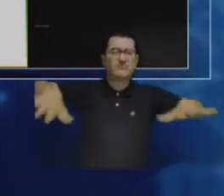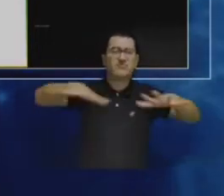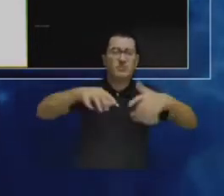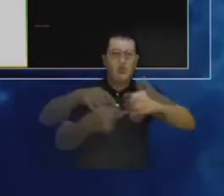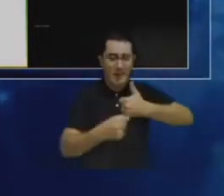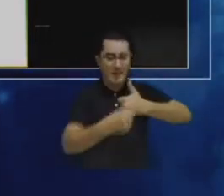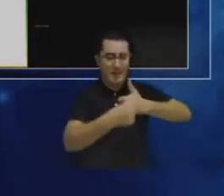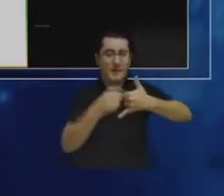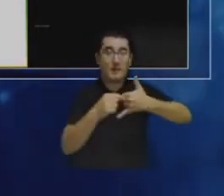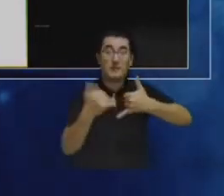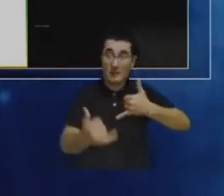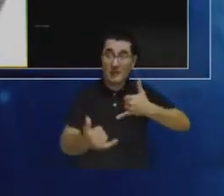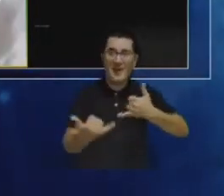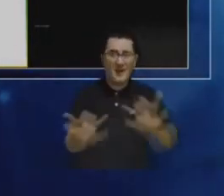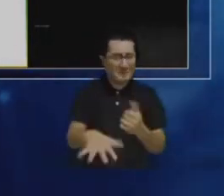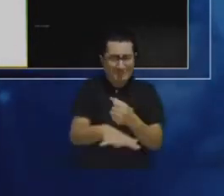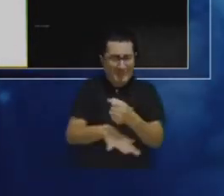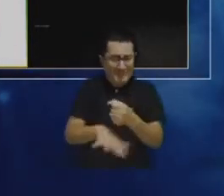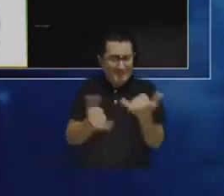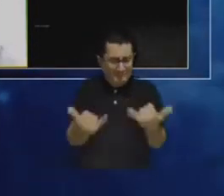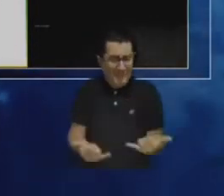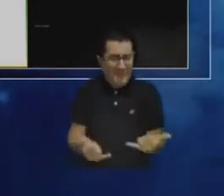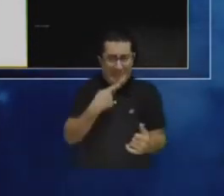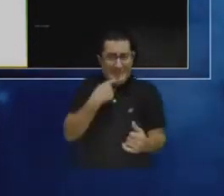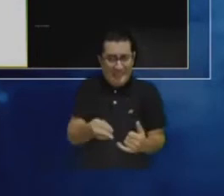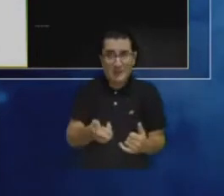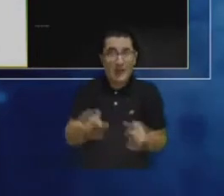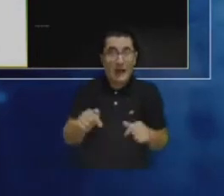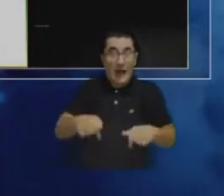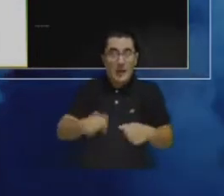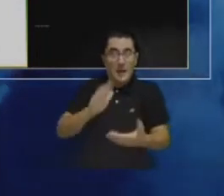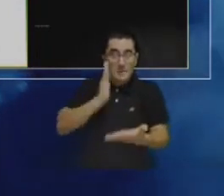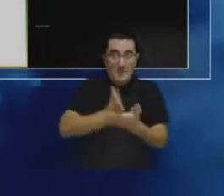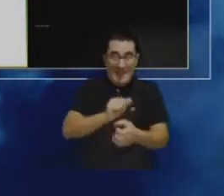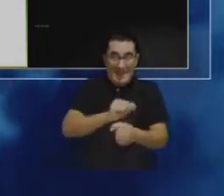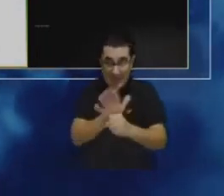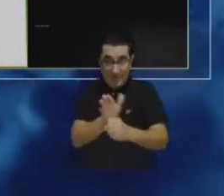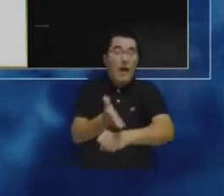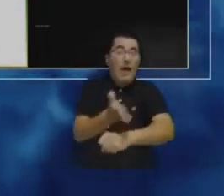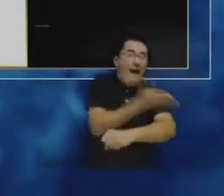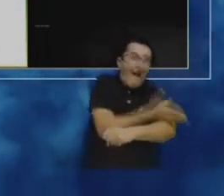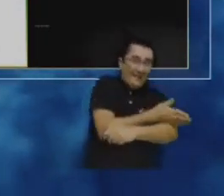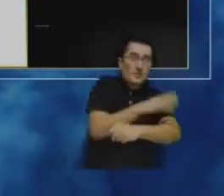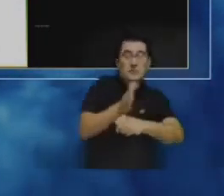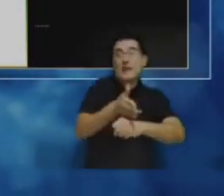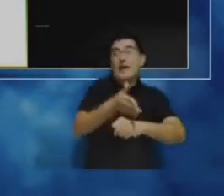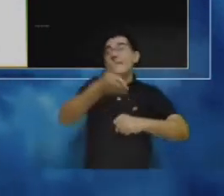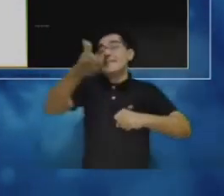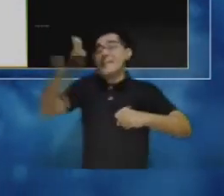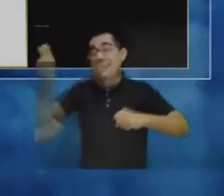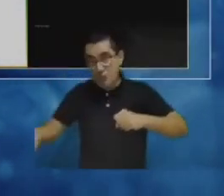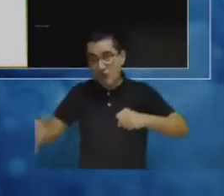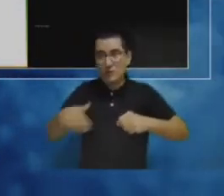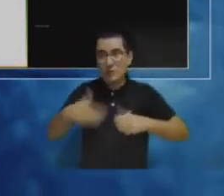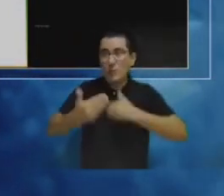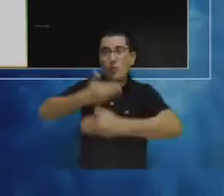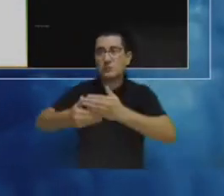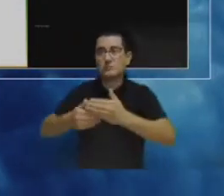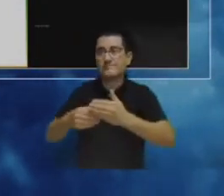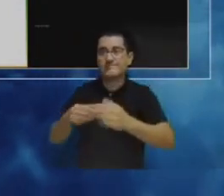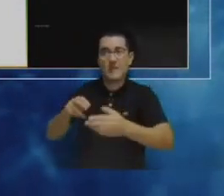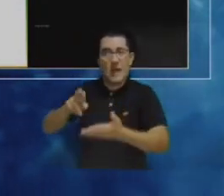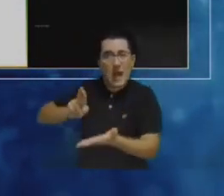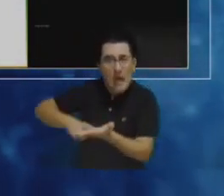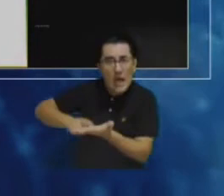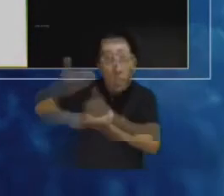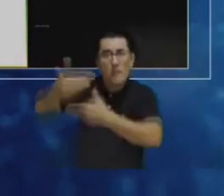acá decir que durante la pandemia, antes y después, básicamente digamos como que esos procesos de reactivación nos llevan a